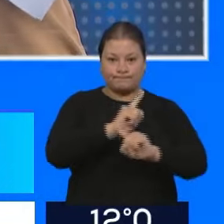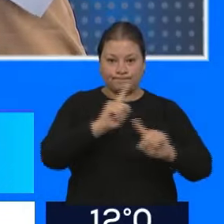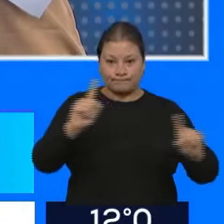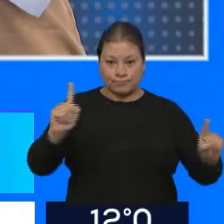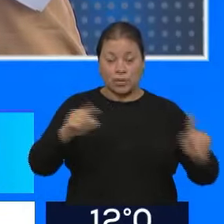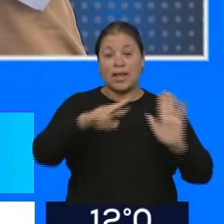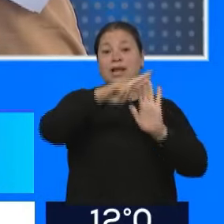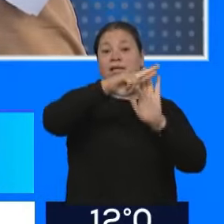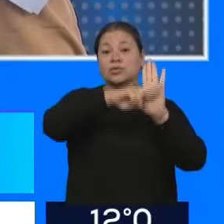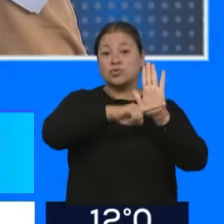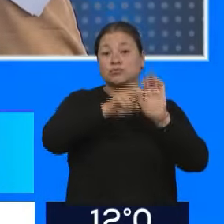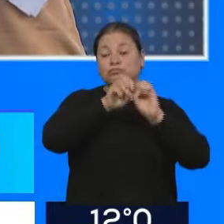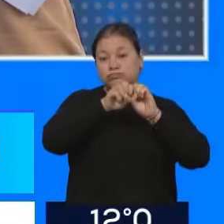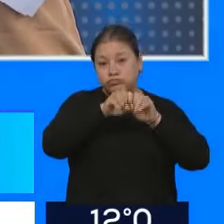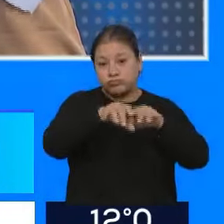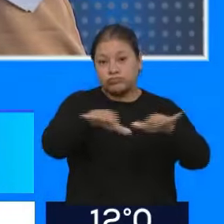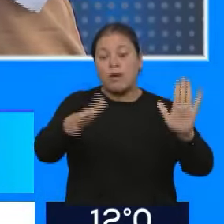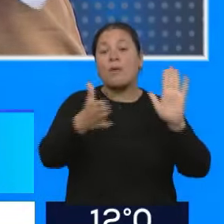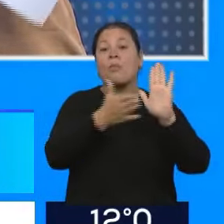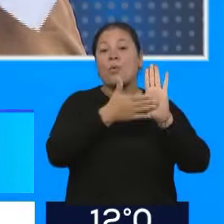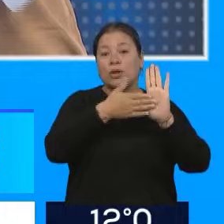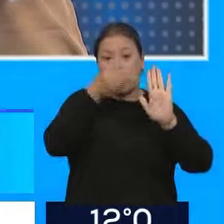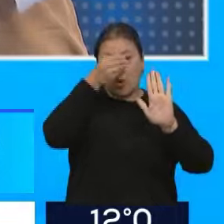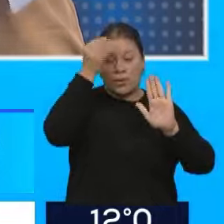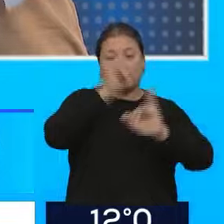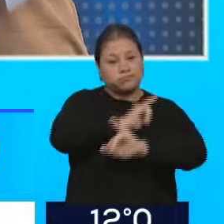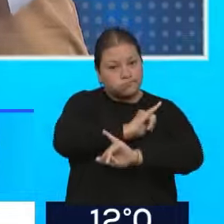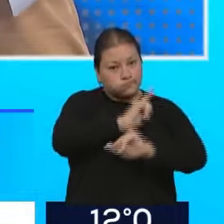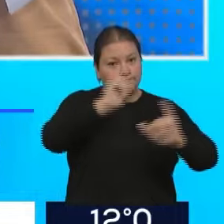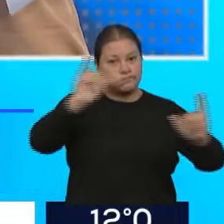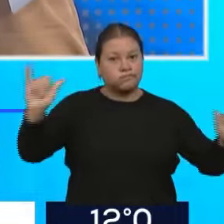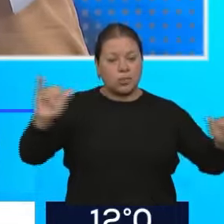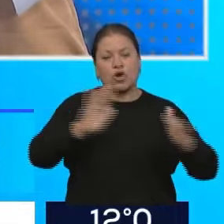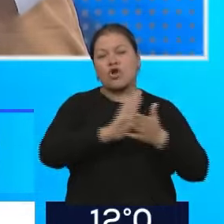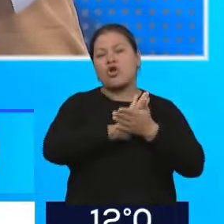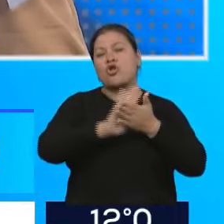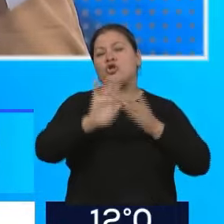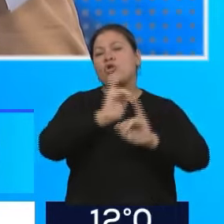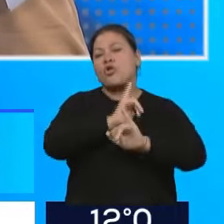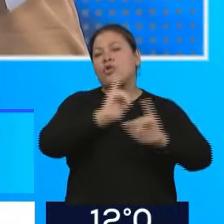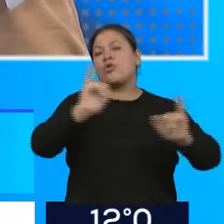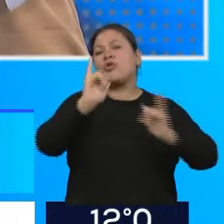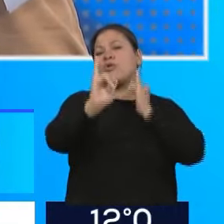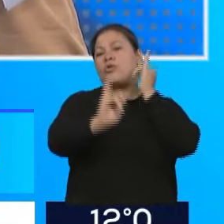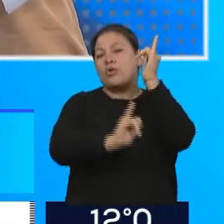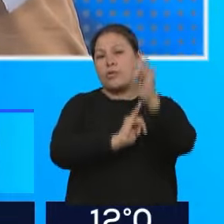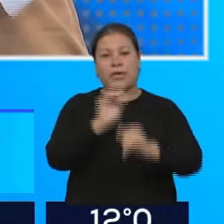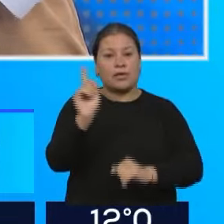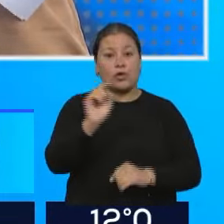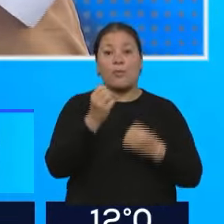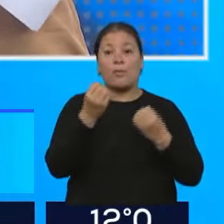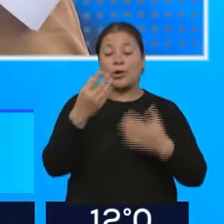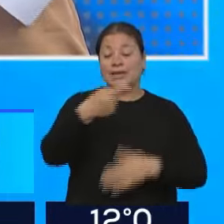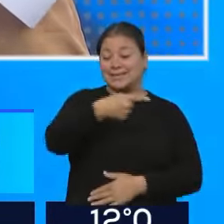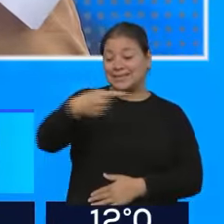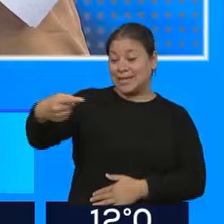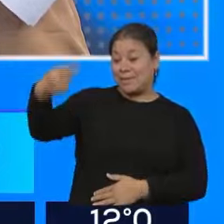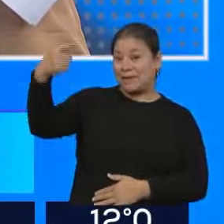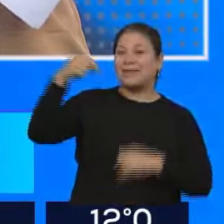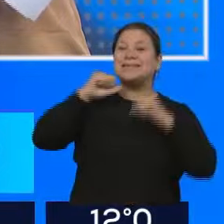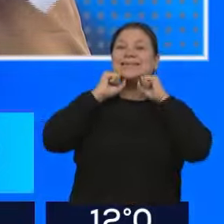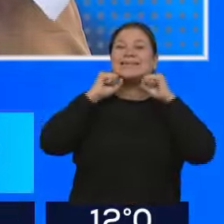una resolución que se publicó en el boletín oficial. No fue ninguna novedad porque la semana pasada el secretario de Estado, Manuel